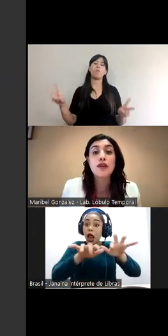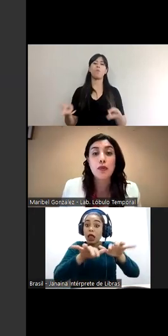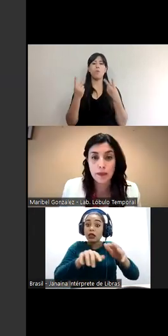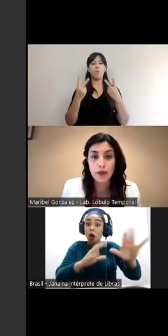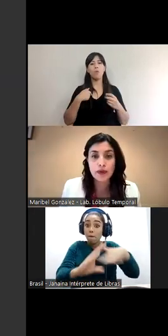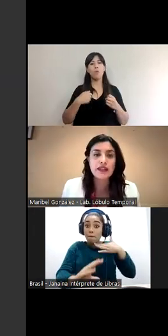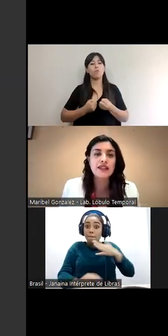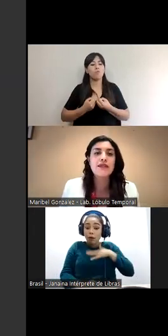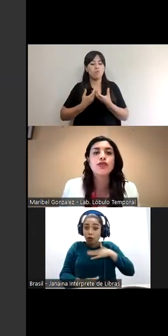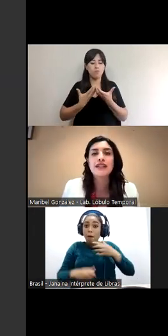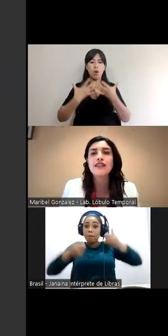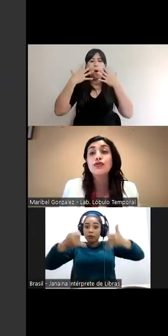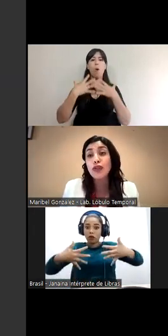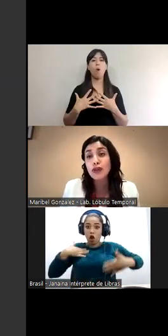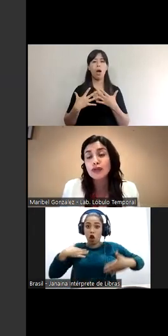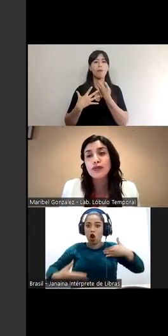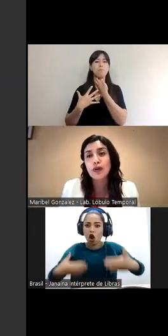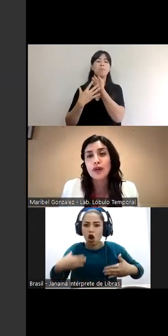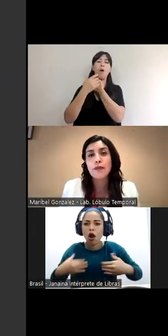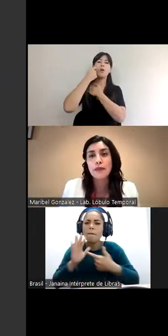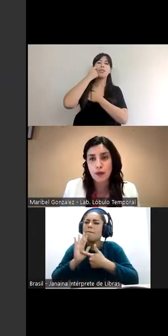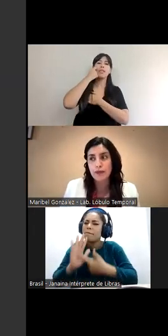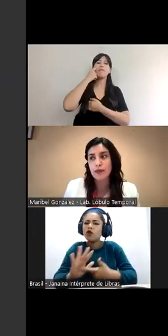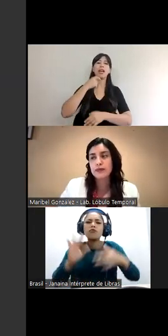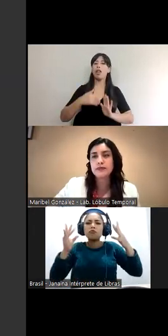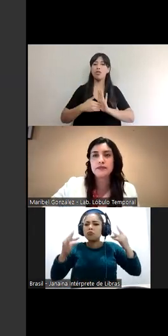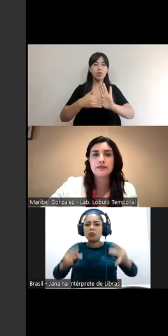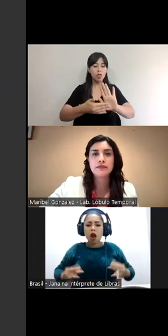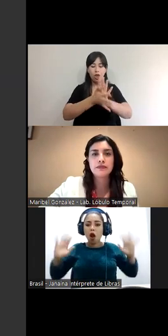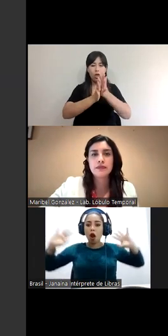con mi cuerpo, demostrar todo con mi cuerpo.